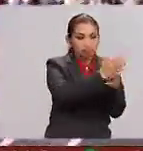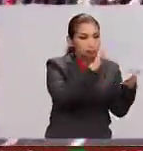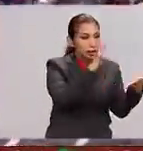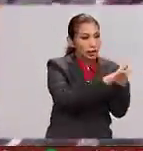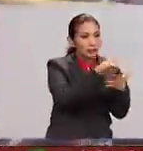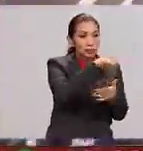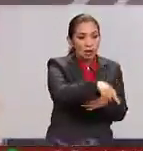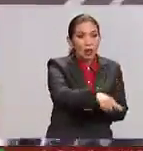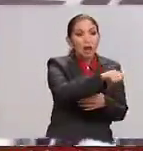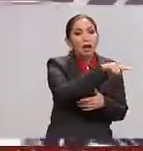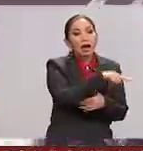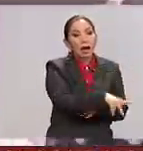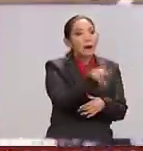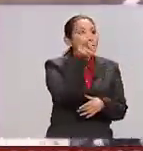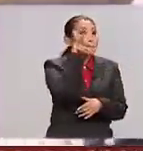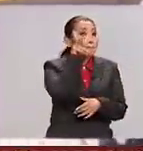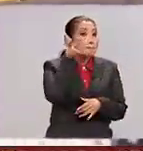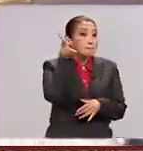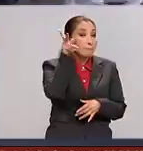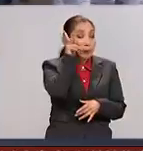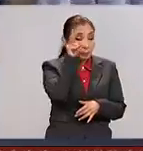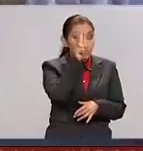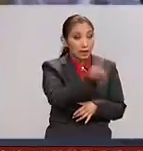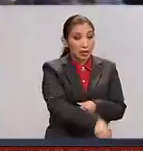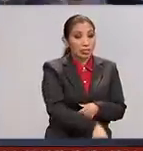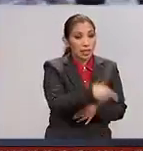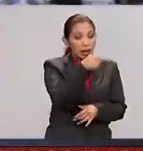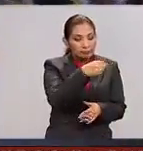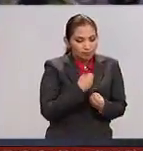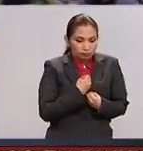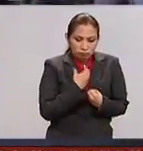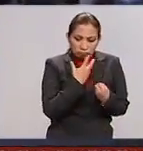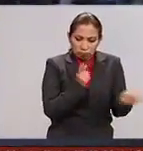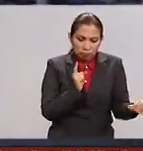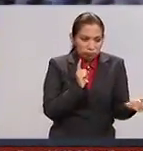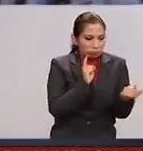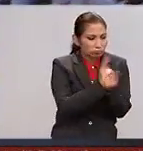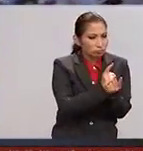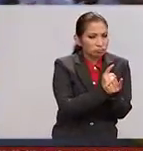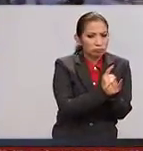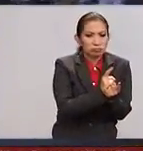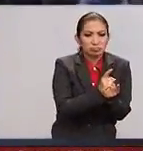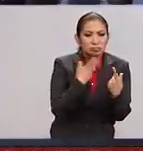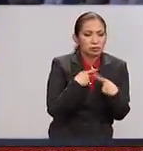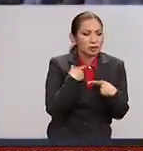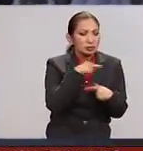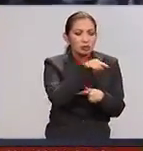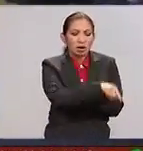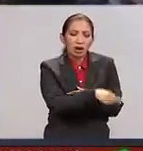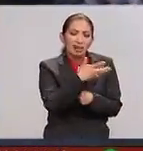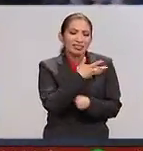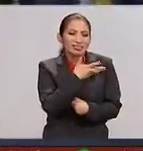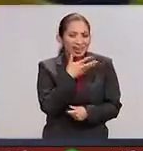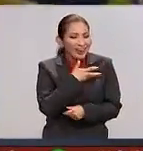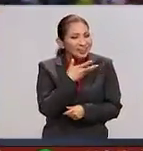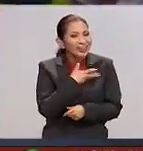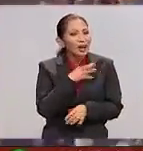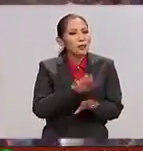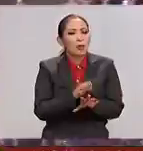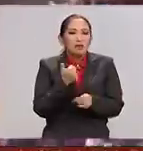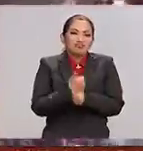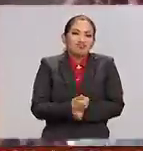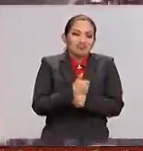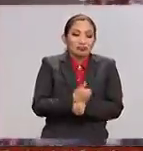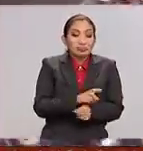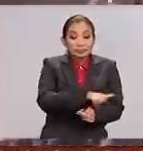porque son los momentos en los cuales el Papa verdaderamente se entrega a los más desposeídos, a los que tienen una situación muy particular,